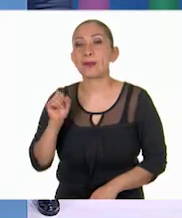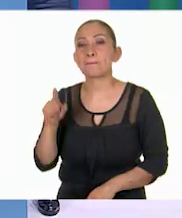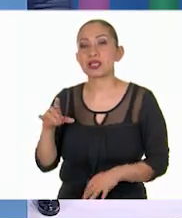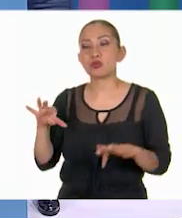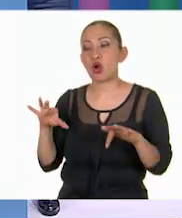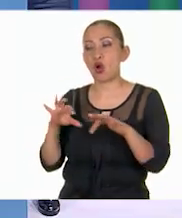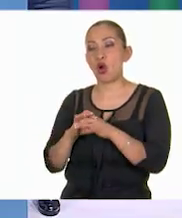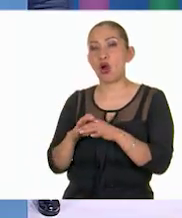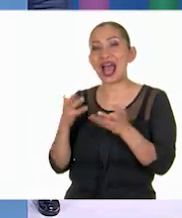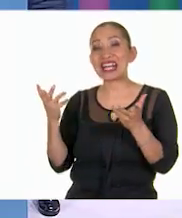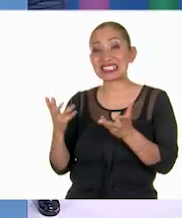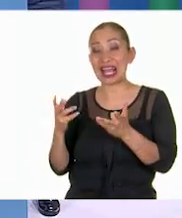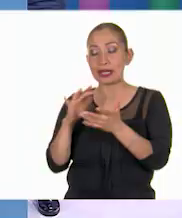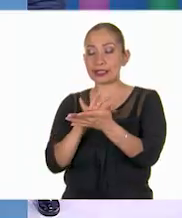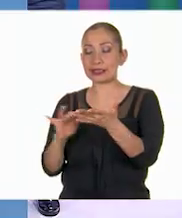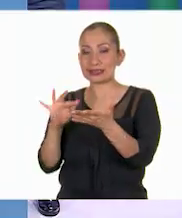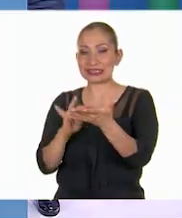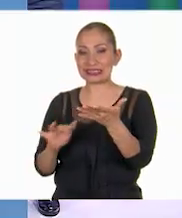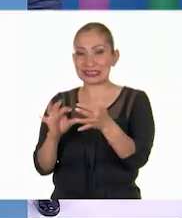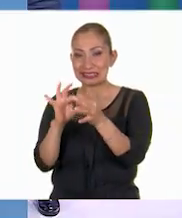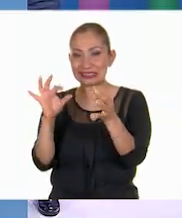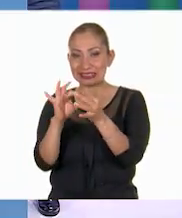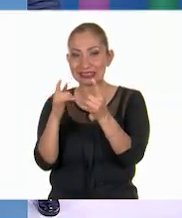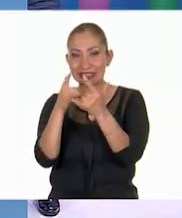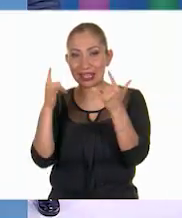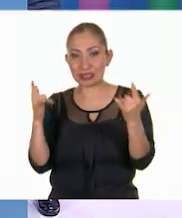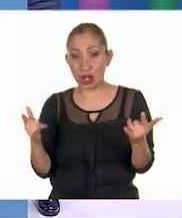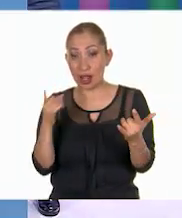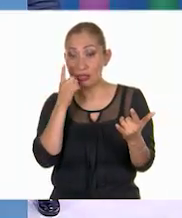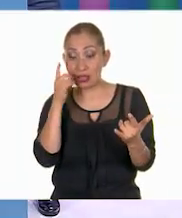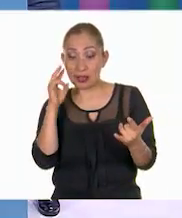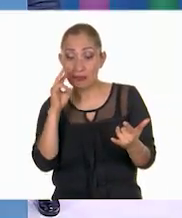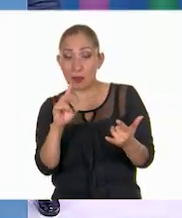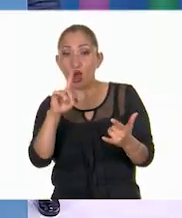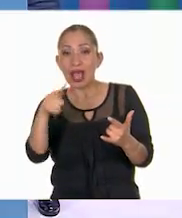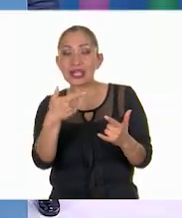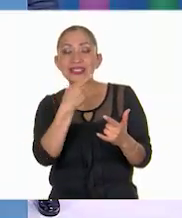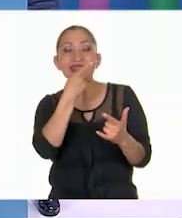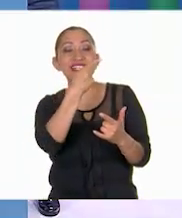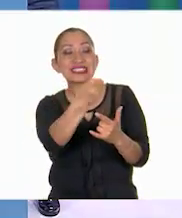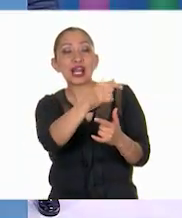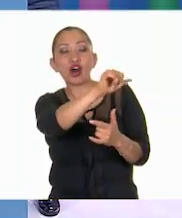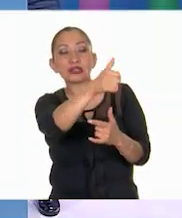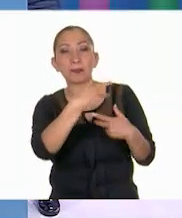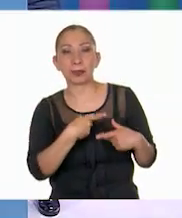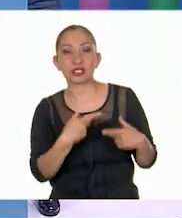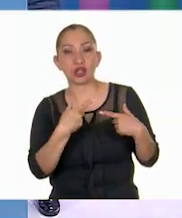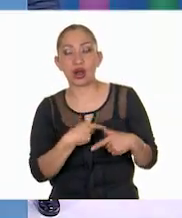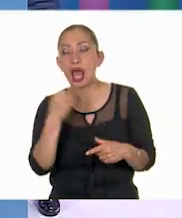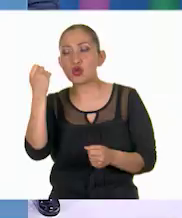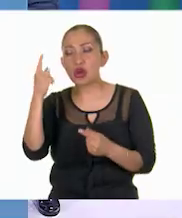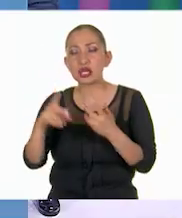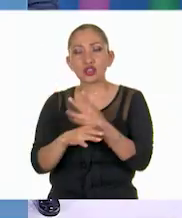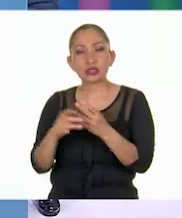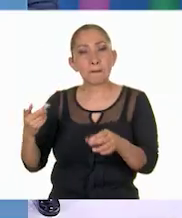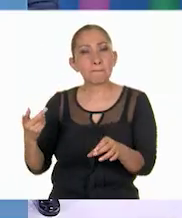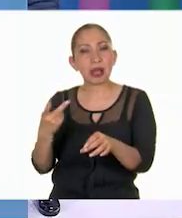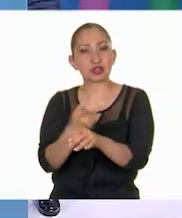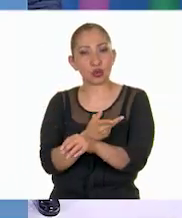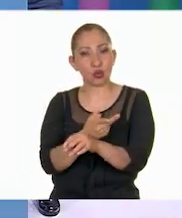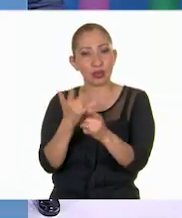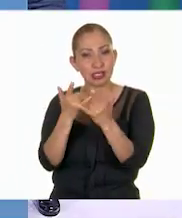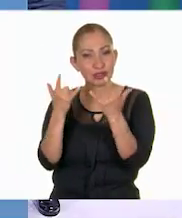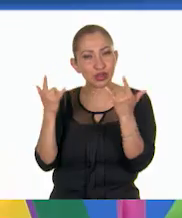relaciona con la función del relato histórico, que, según vimos, es contarles a otras personas ciertos acontecimientos